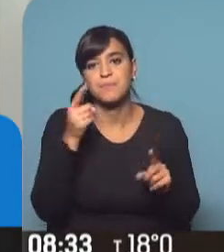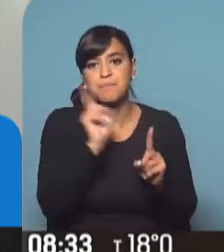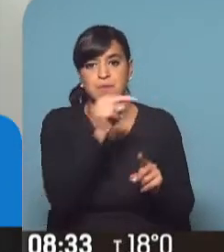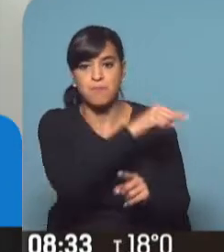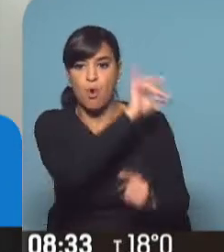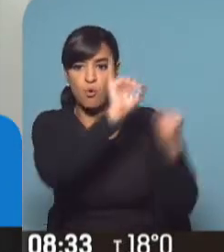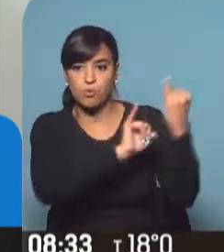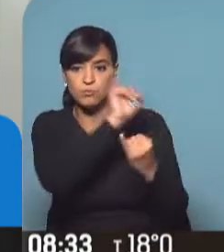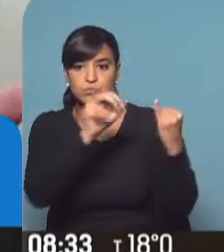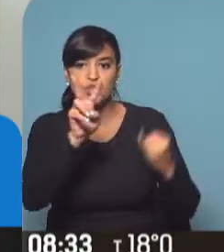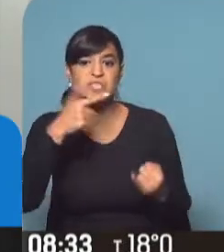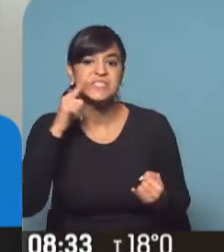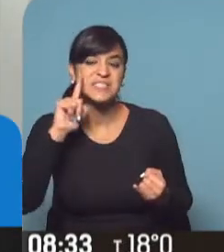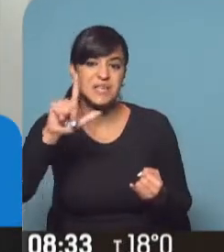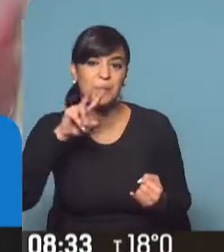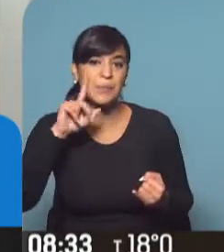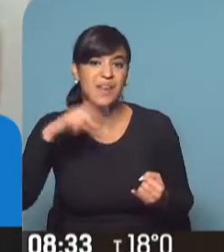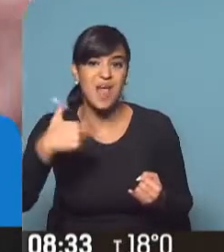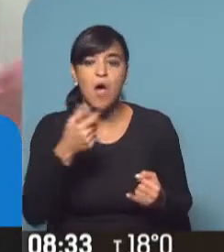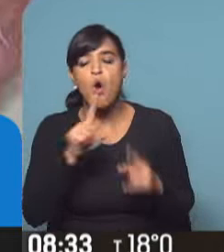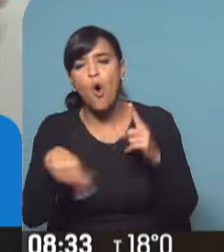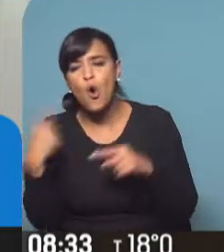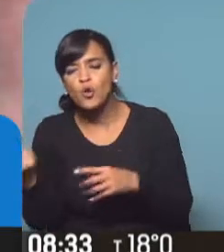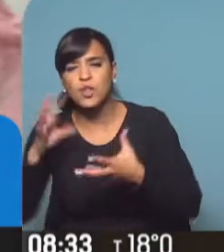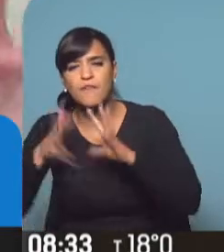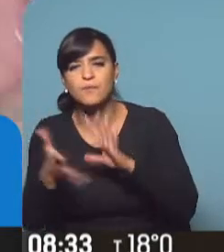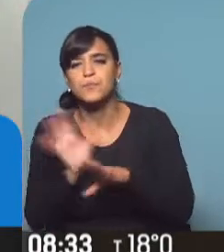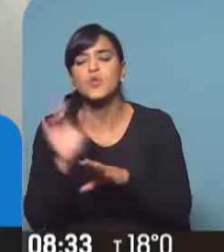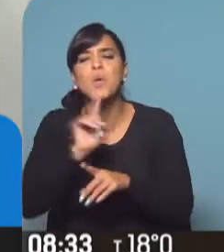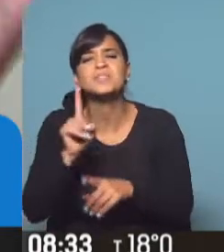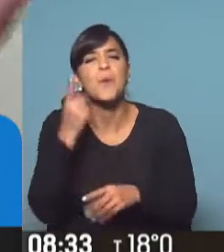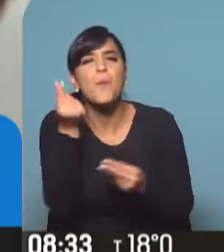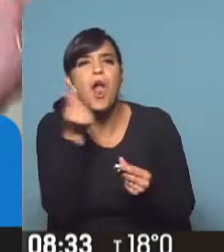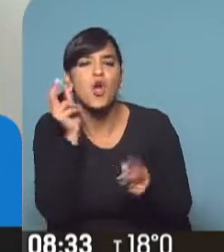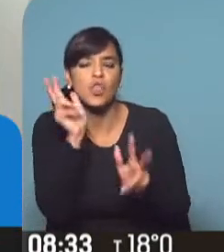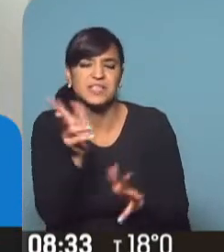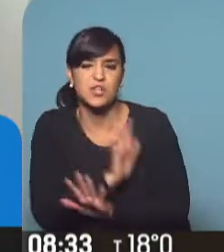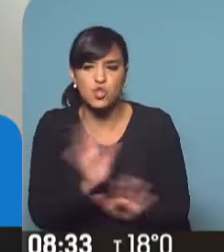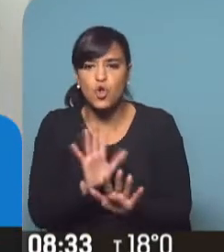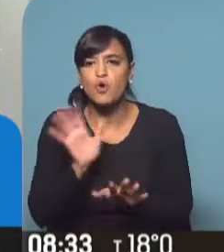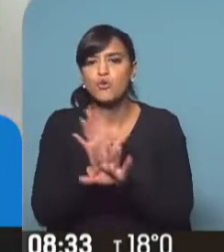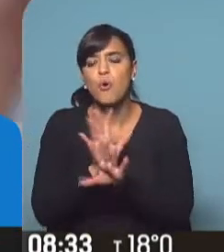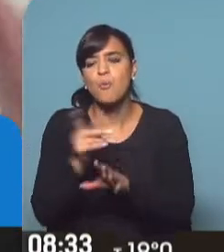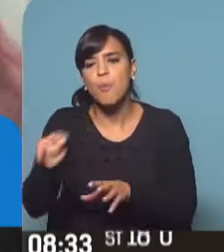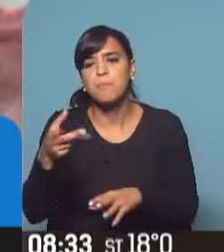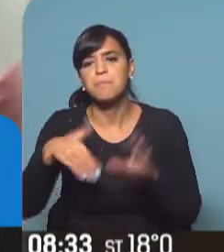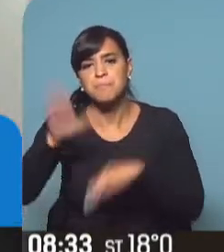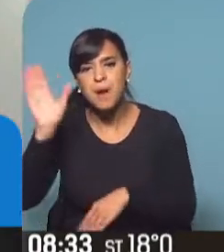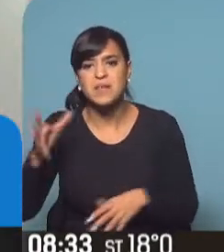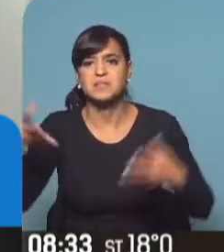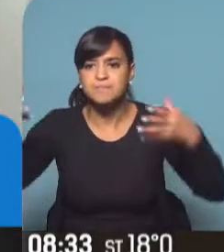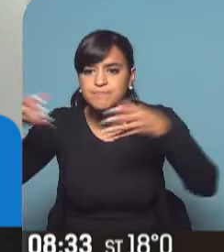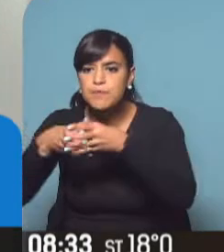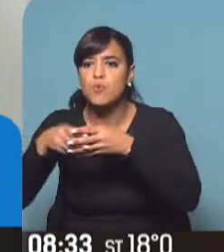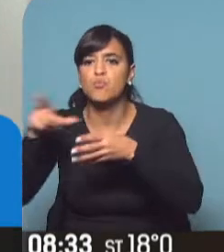claramente silvina y otra que está más digo esto no es un juicio de valor sino una descripción que está más vinculada a las corporaciones a